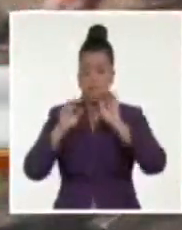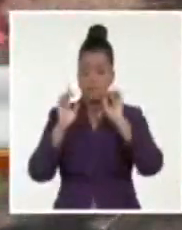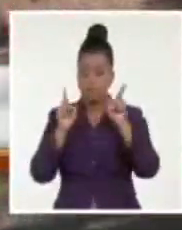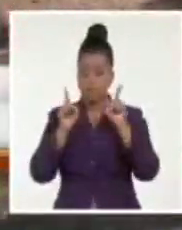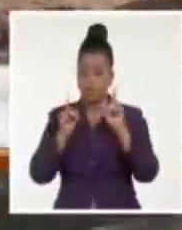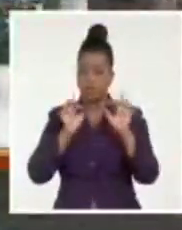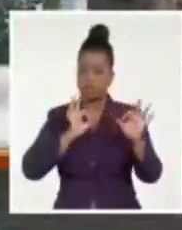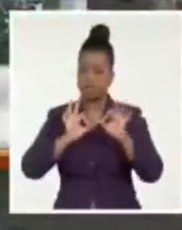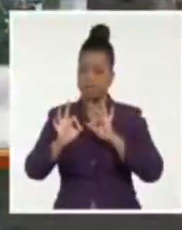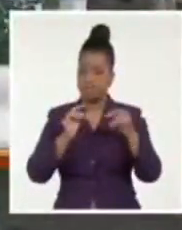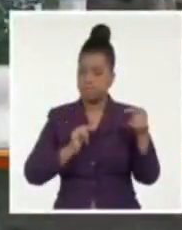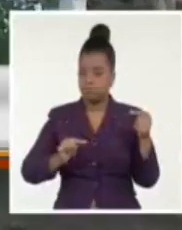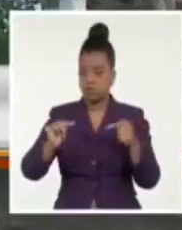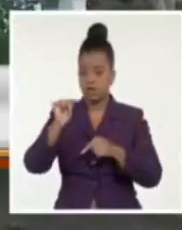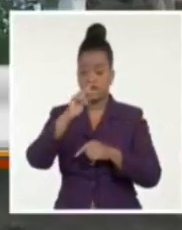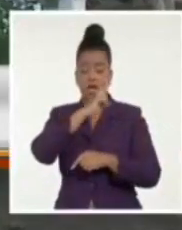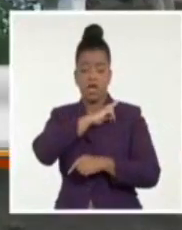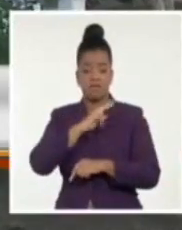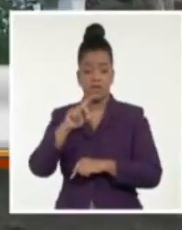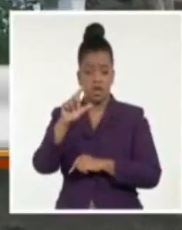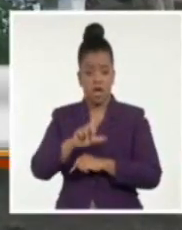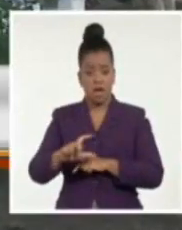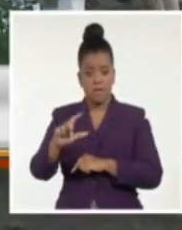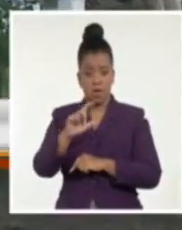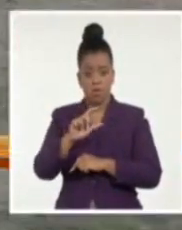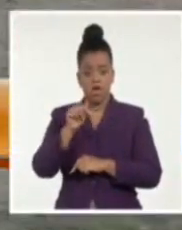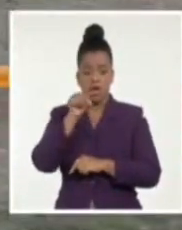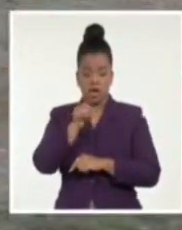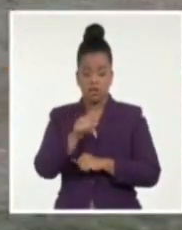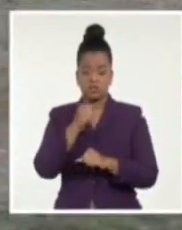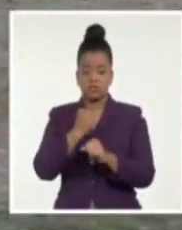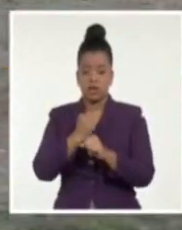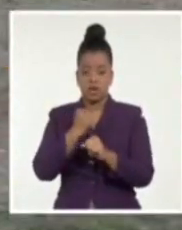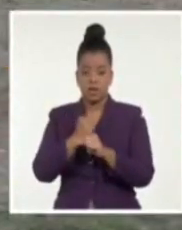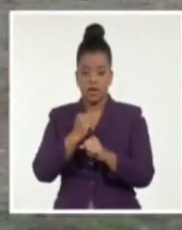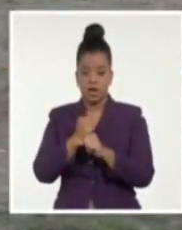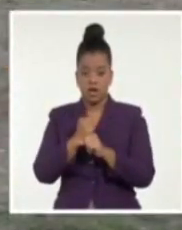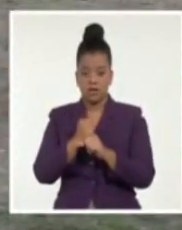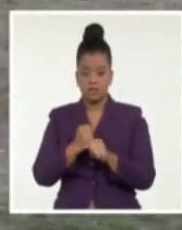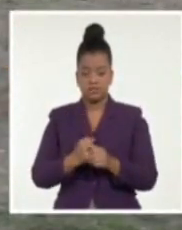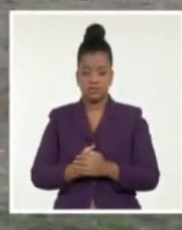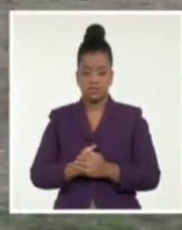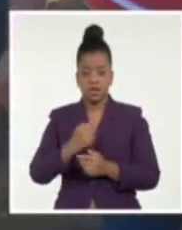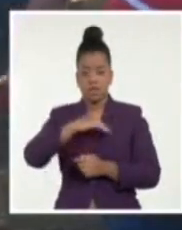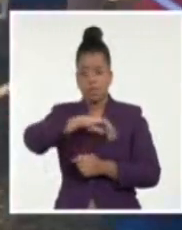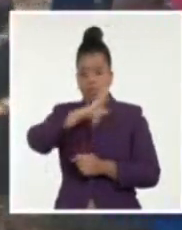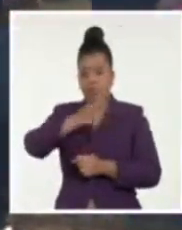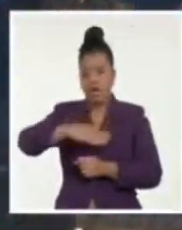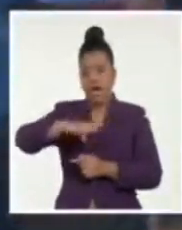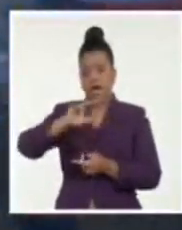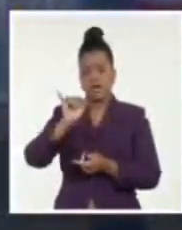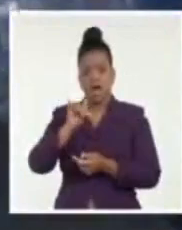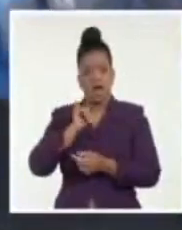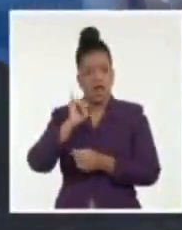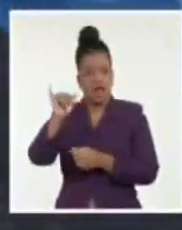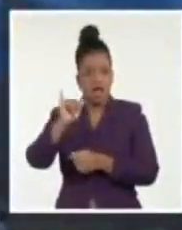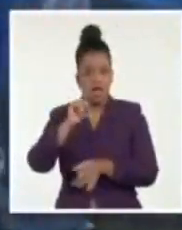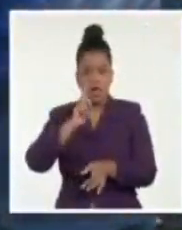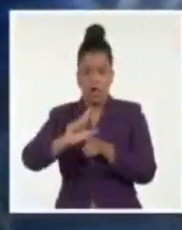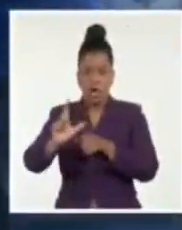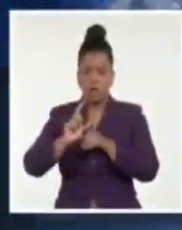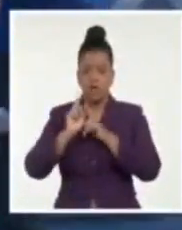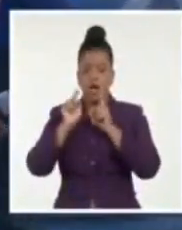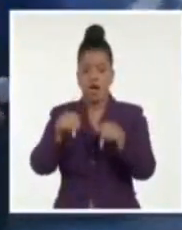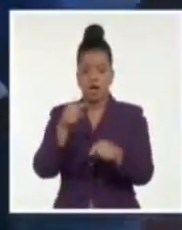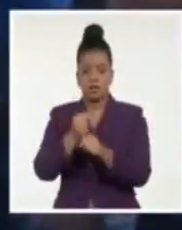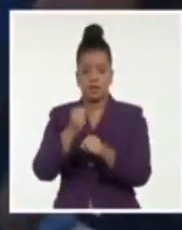que llevan a cabo las autoridades de Camagüey y que se implementan hasta en los rincones más apartados de la provincia. Con la presencia de Ariel Santana,